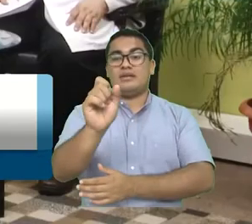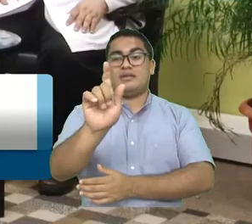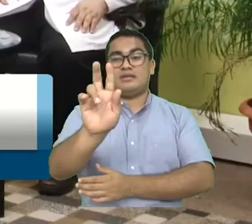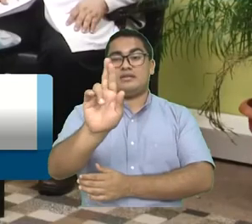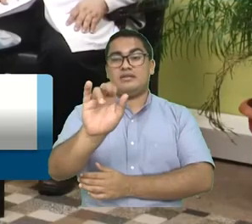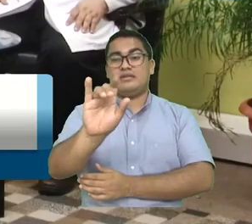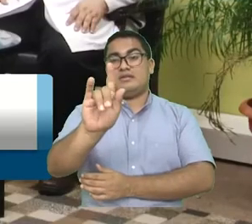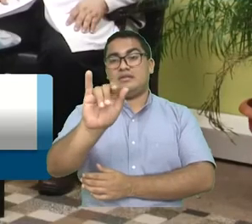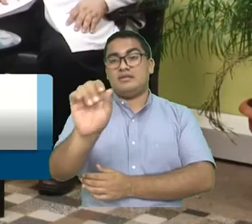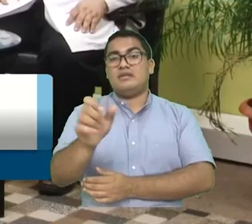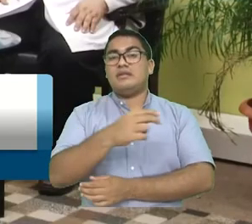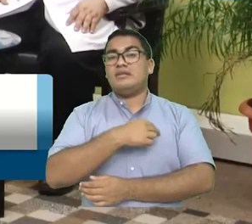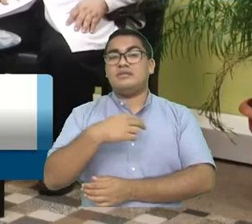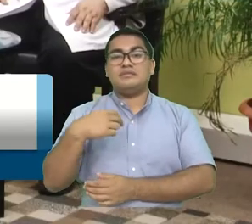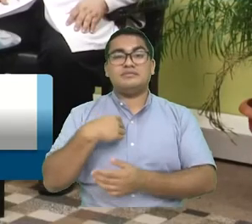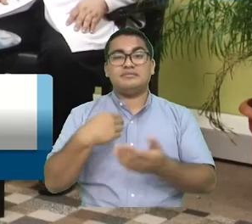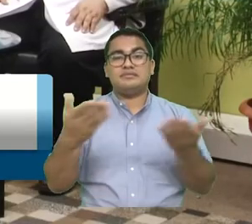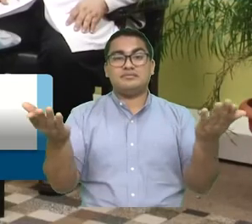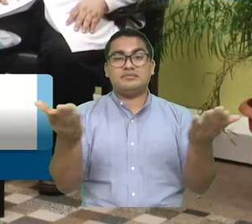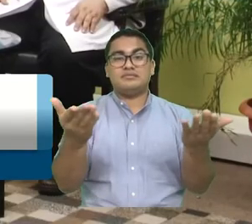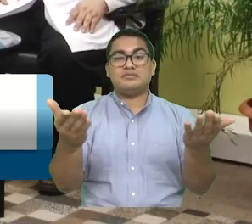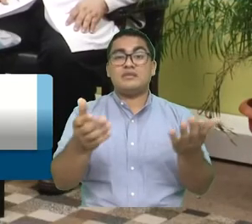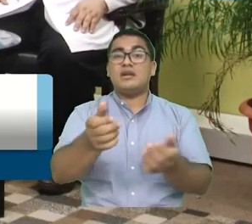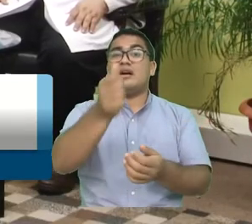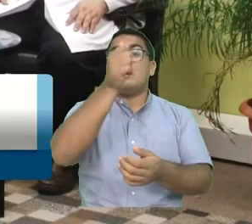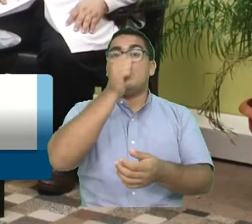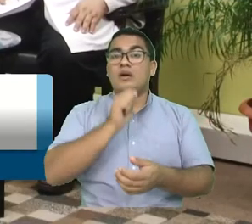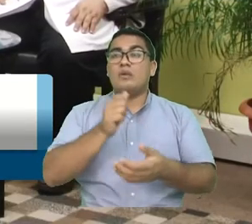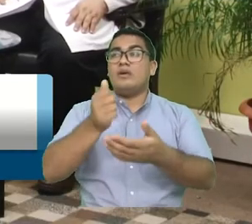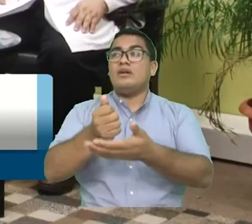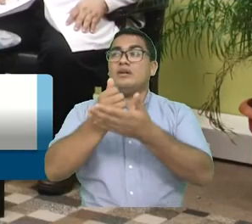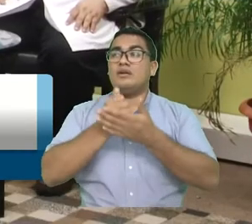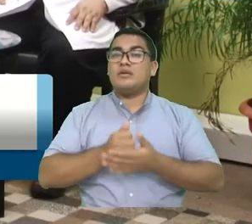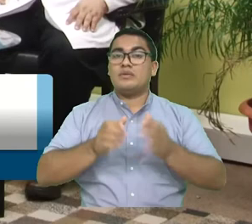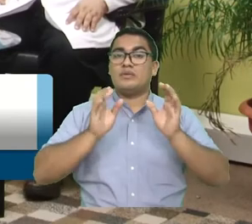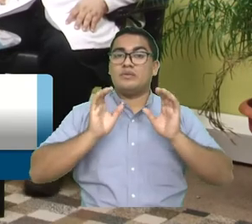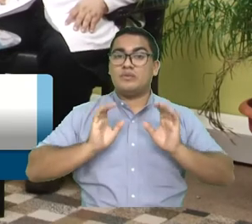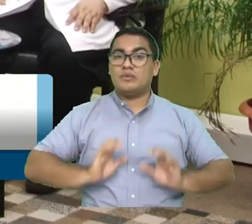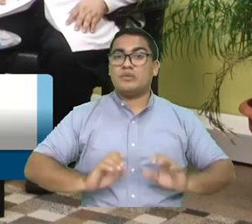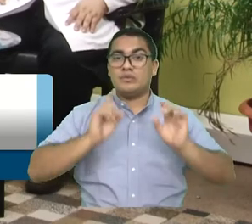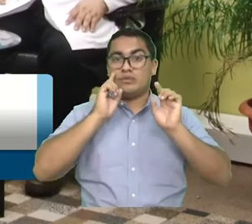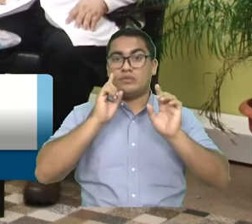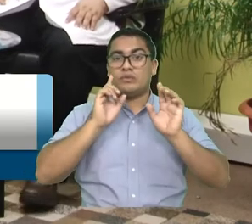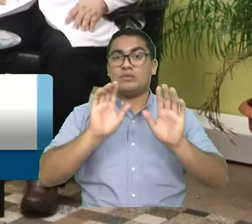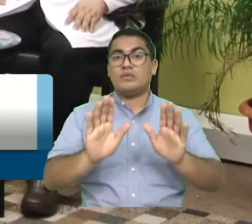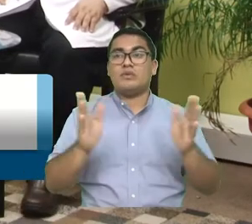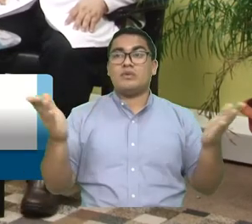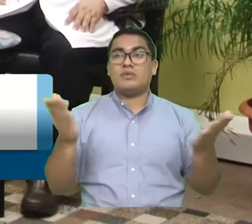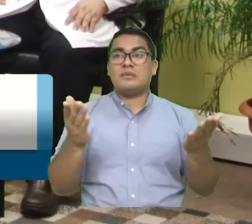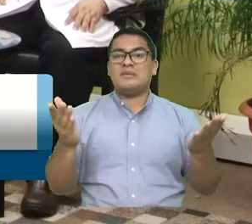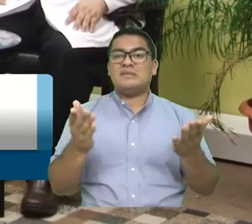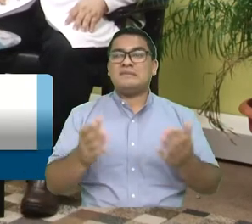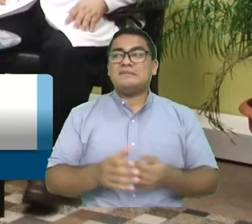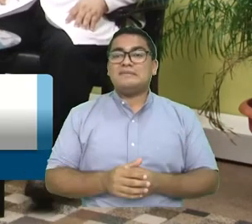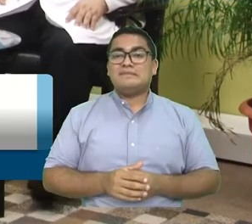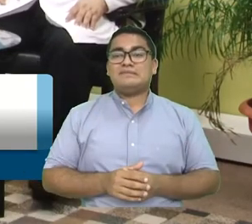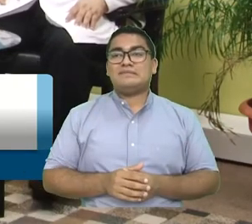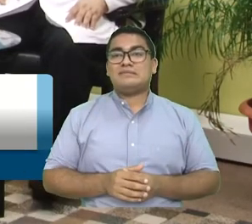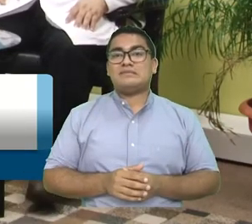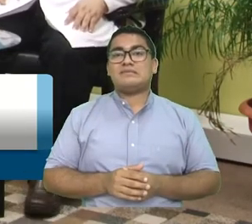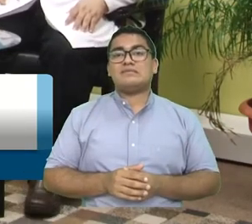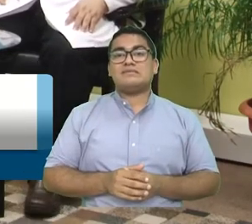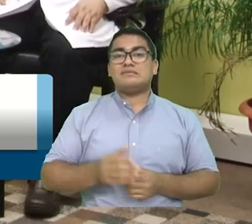cosas podemos nosotros hacer? Me imagino que el agua ayuda también a protegernos, a fortalecer la mucosa. ¿Qué